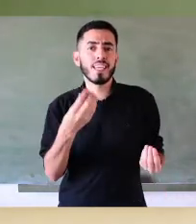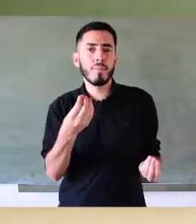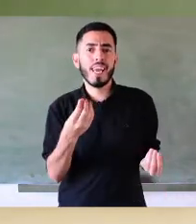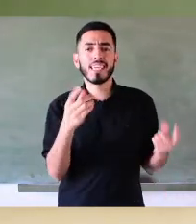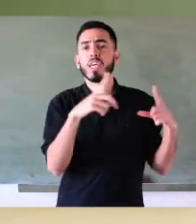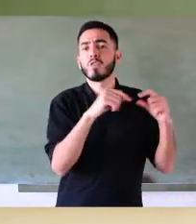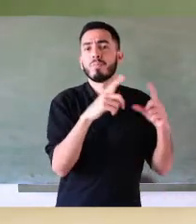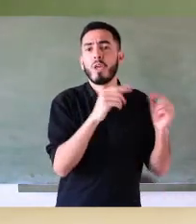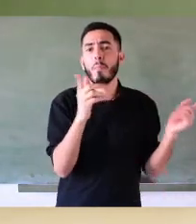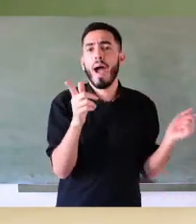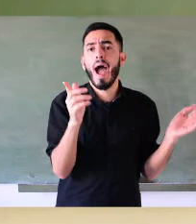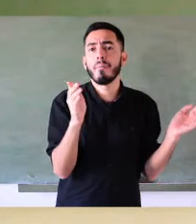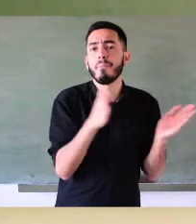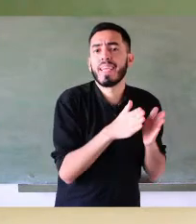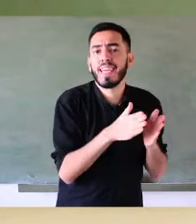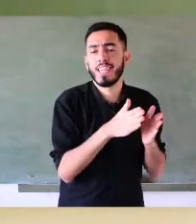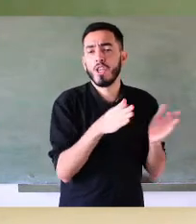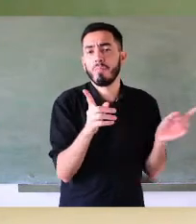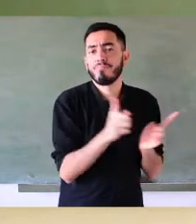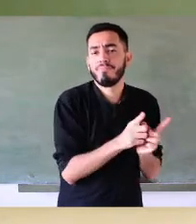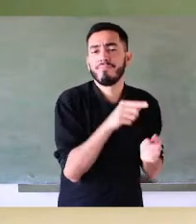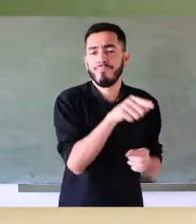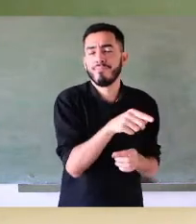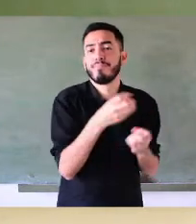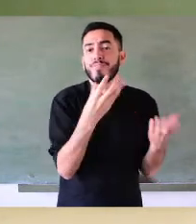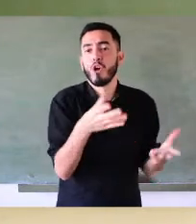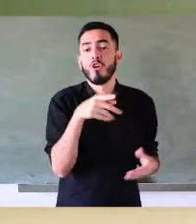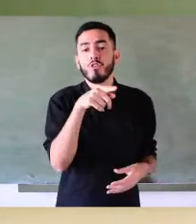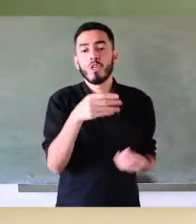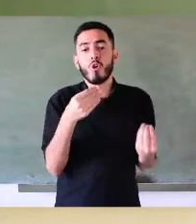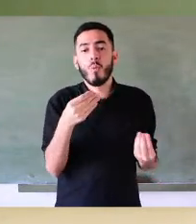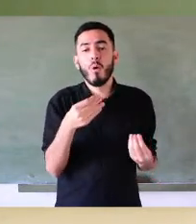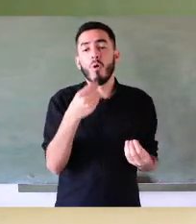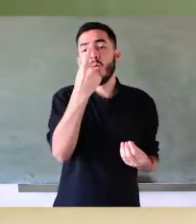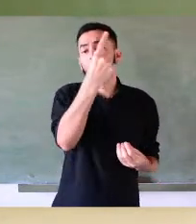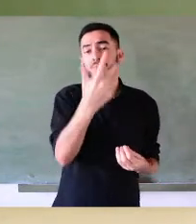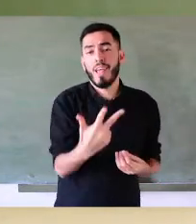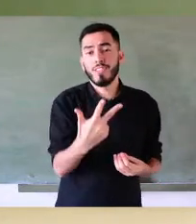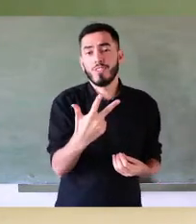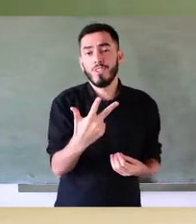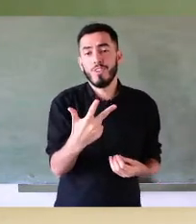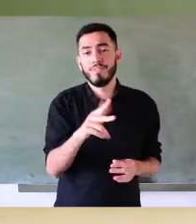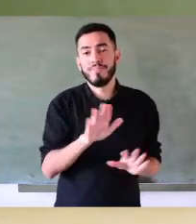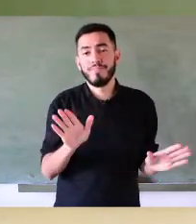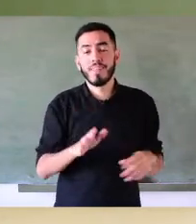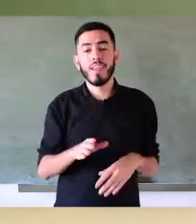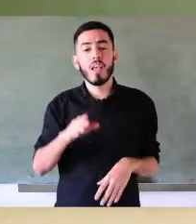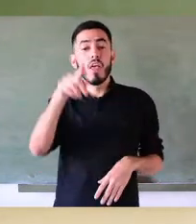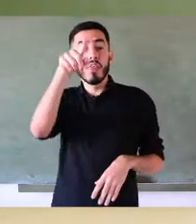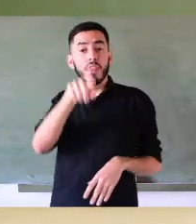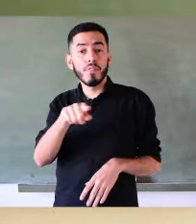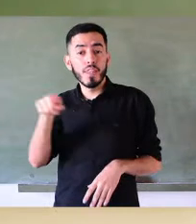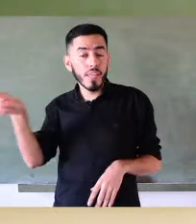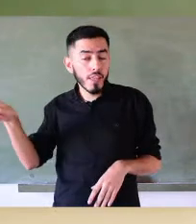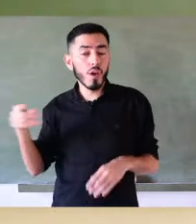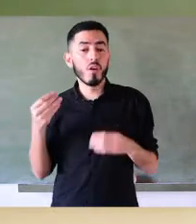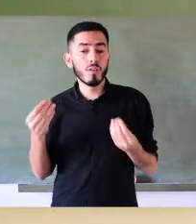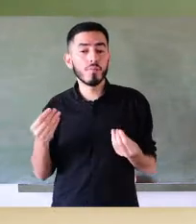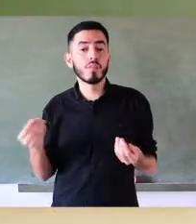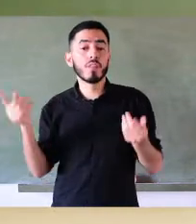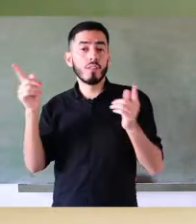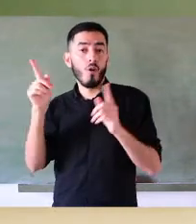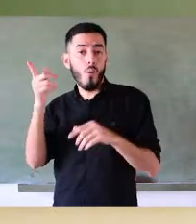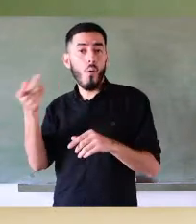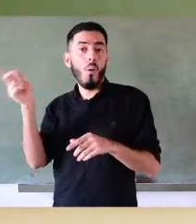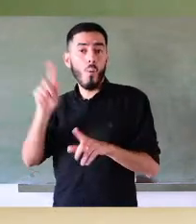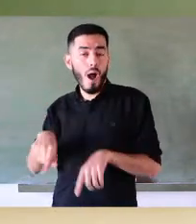fracción para trabajar con números más pequeños, entonces me quedaría un tercio dividido y nuevamente